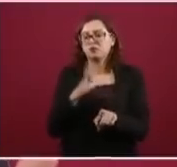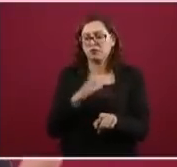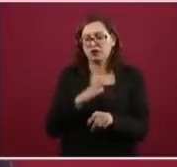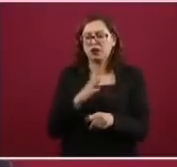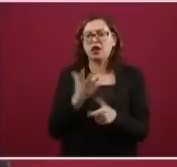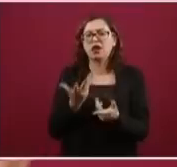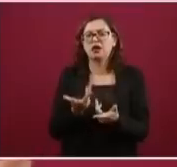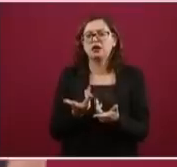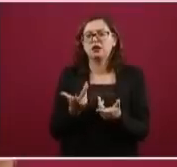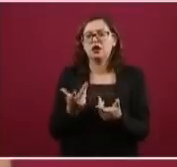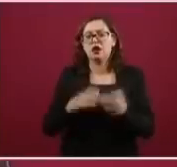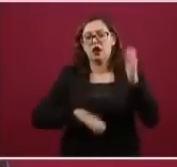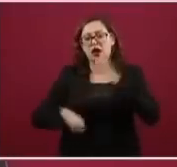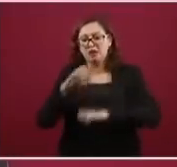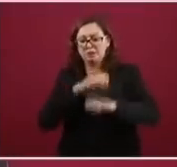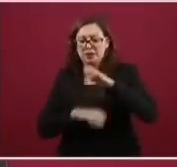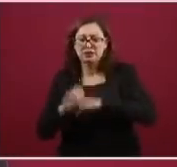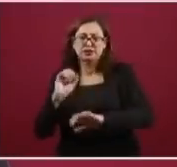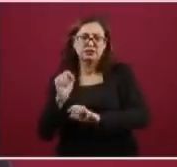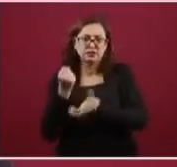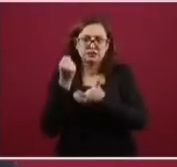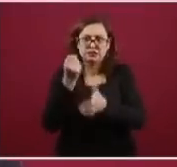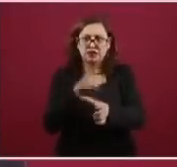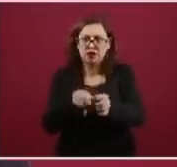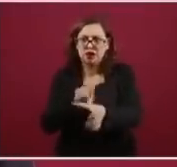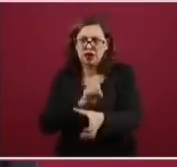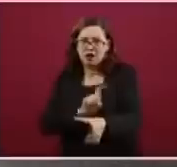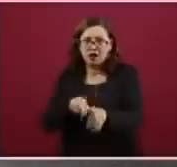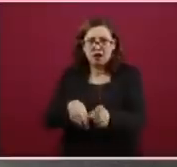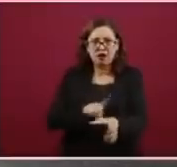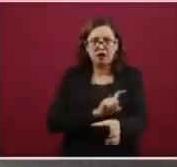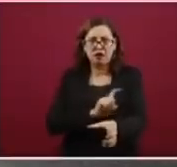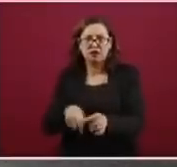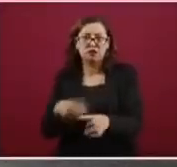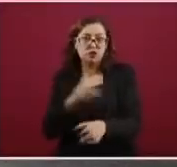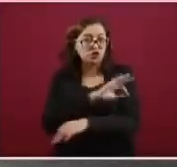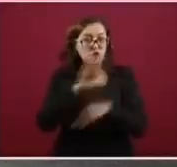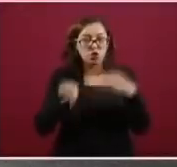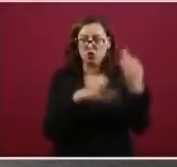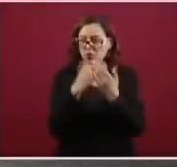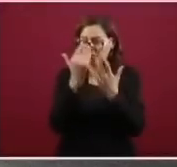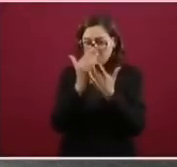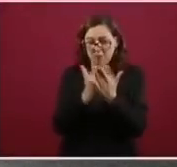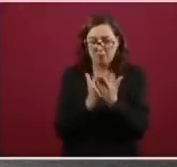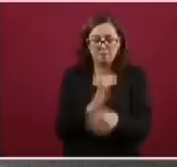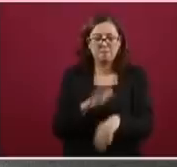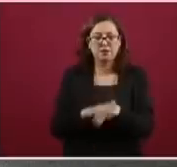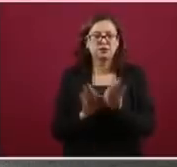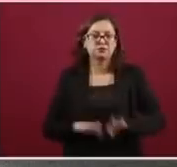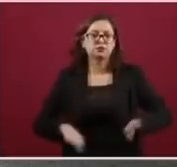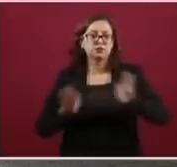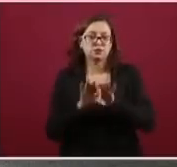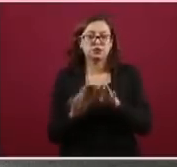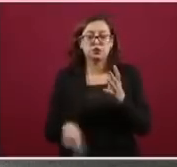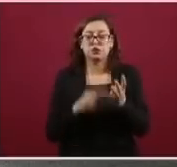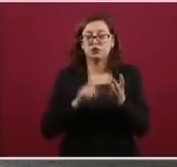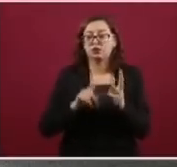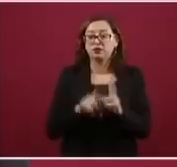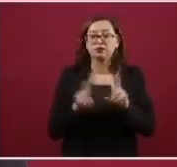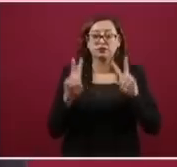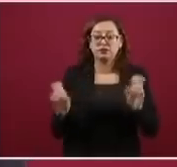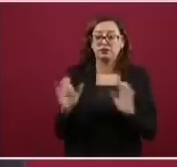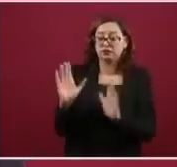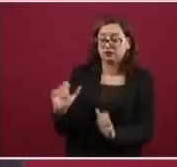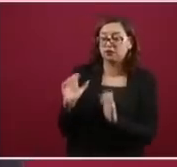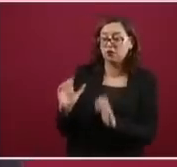salida de empresas a bolsa etc hay un cuarto más que tiene que ver con la recaudación nosotros tenemos una recaudación se